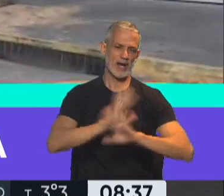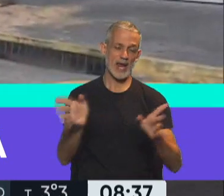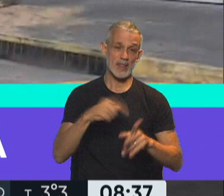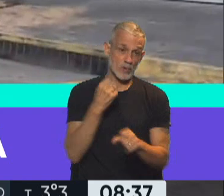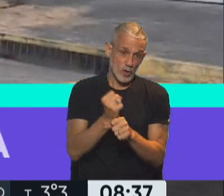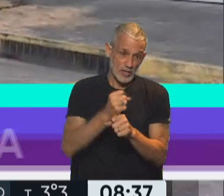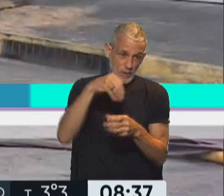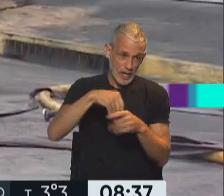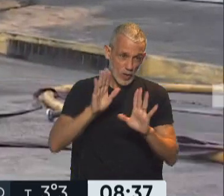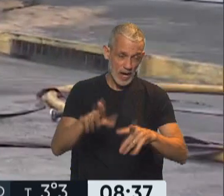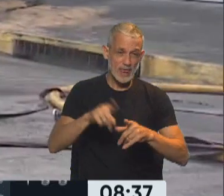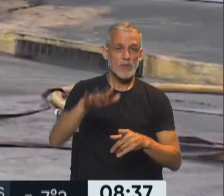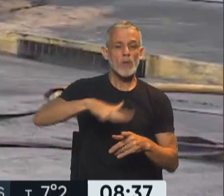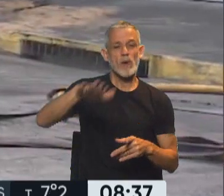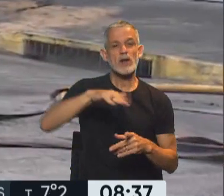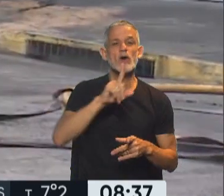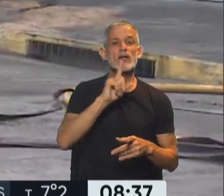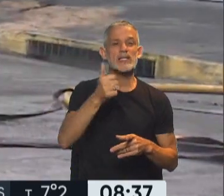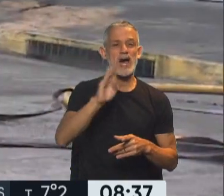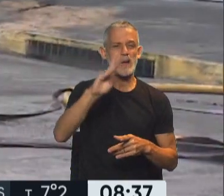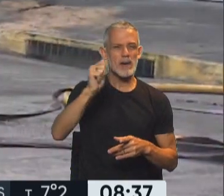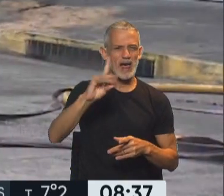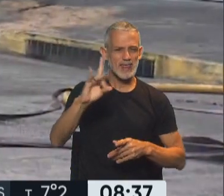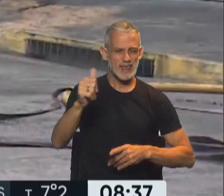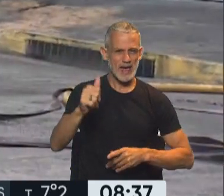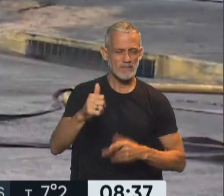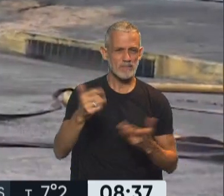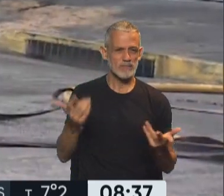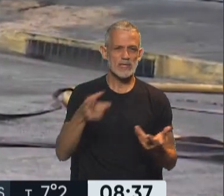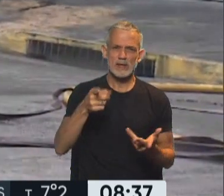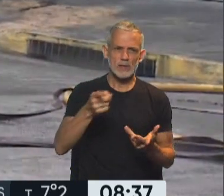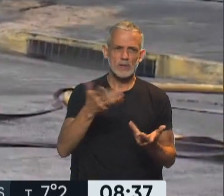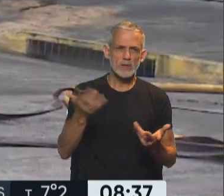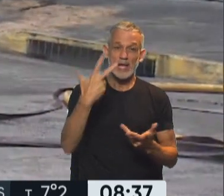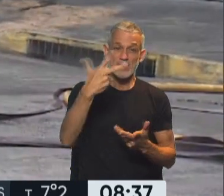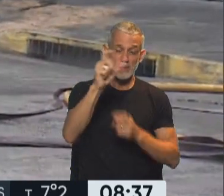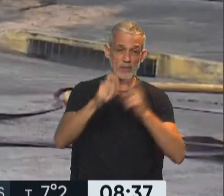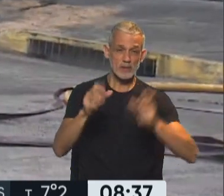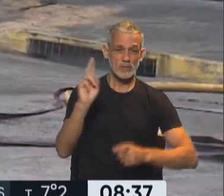trabajando en el barrio de la tablada fatal incendio tres muertos según el parte policial